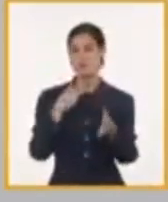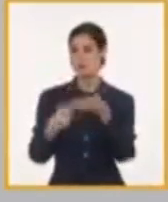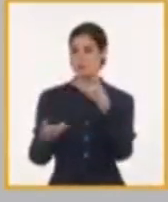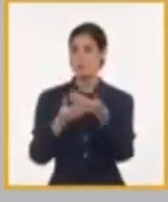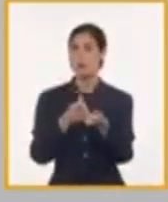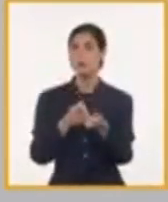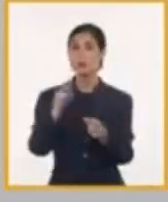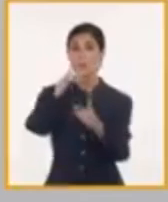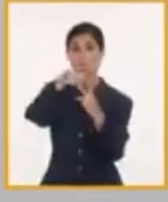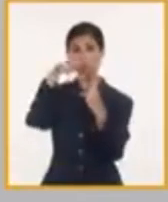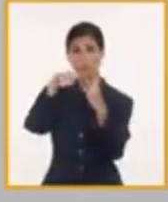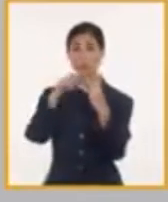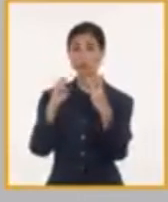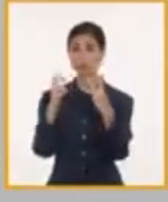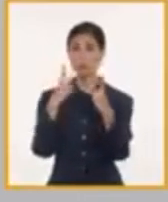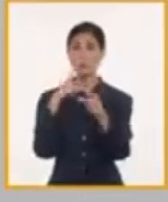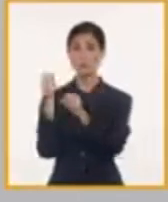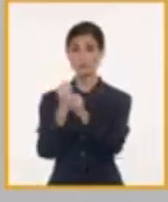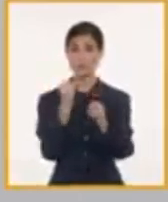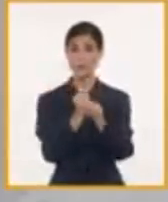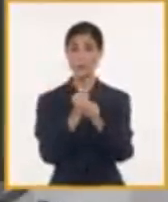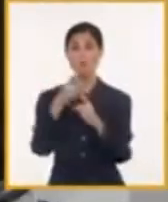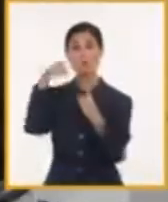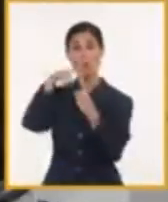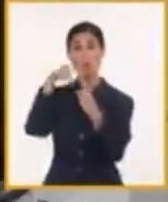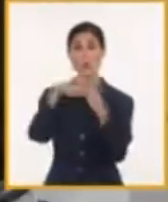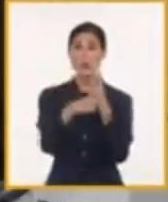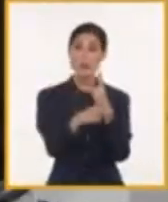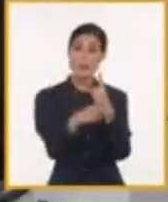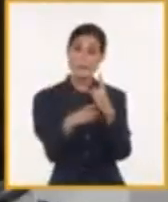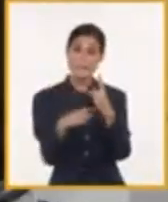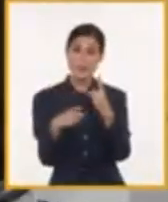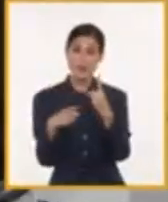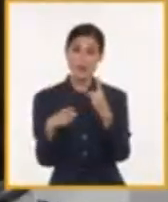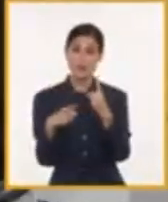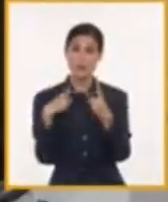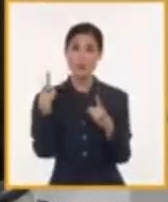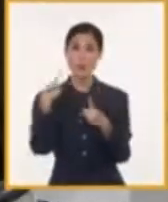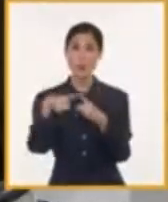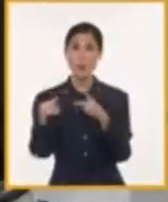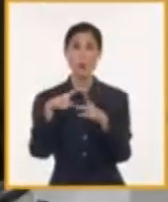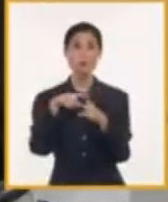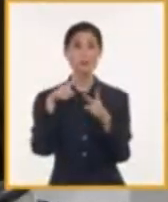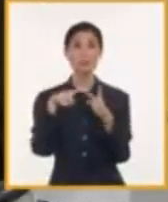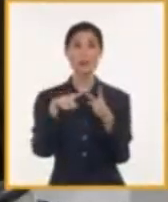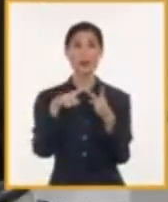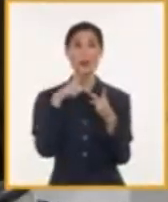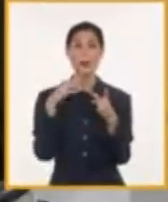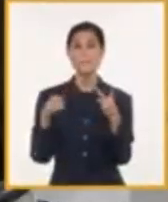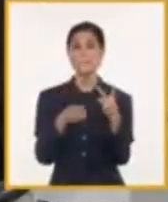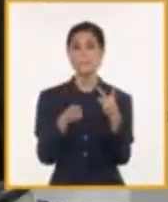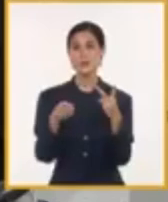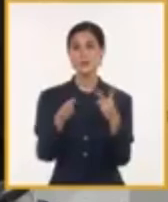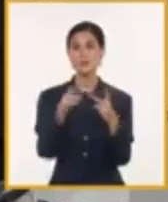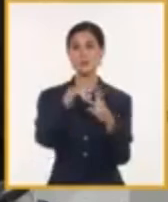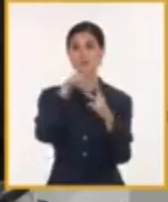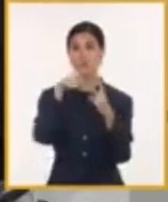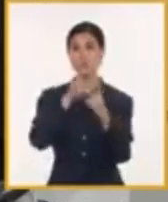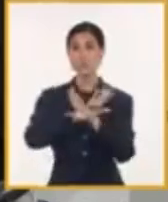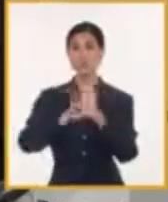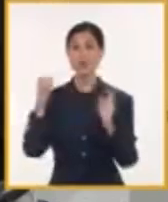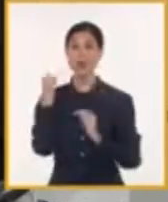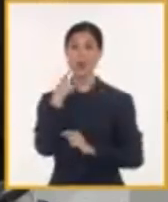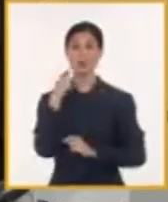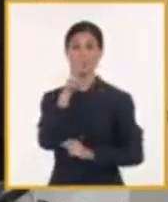muy importantes, que es el camarón de cultivo y la acuicultura, que venían decreciendo desde